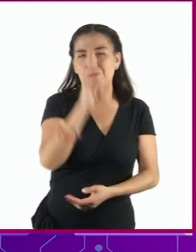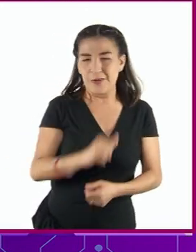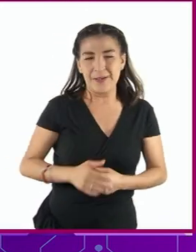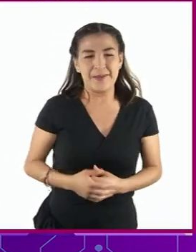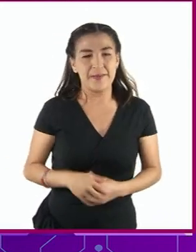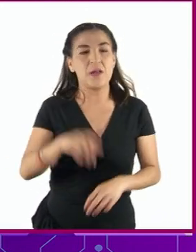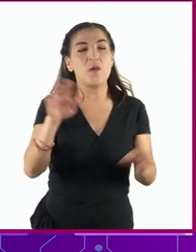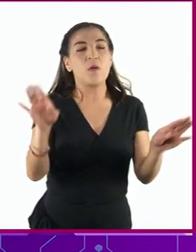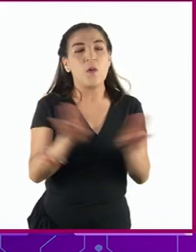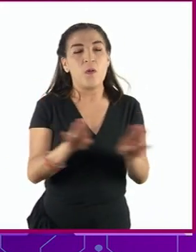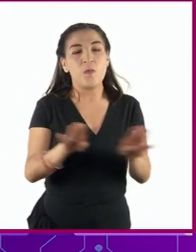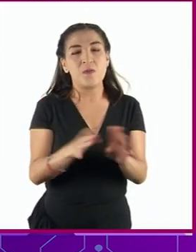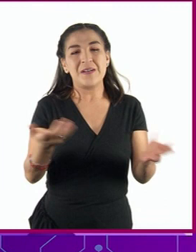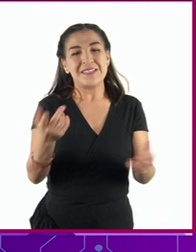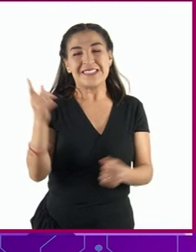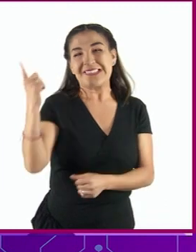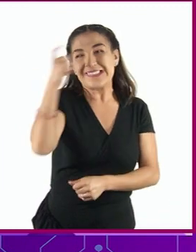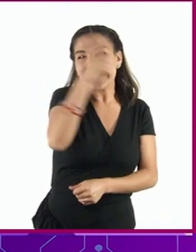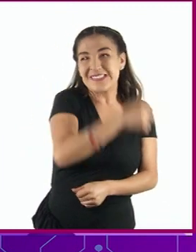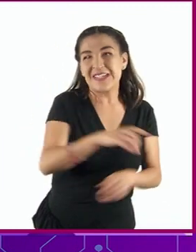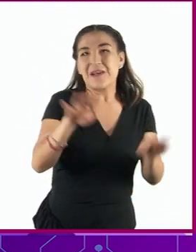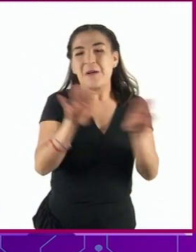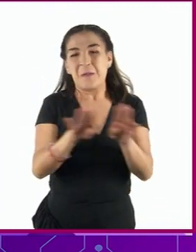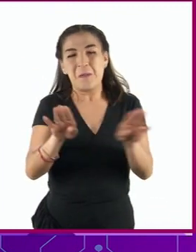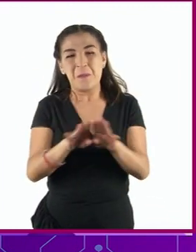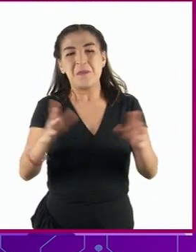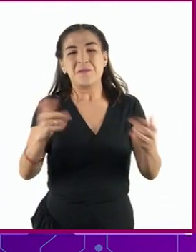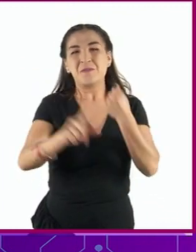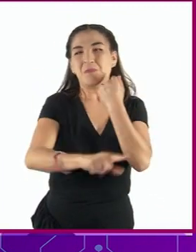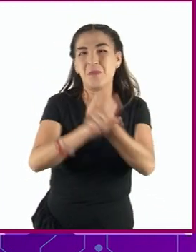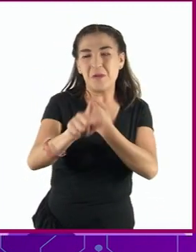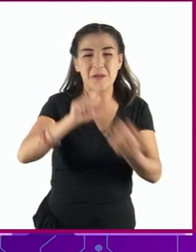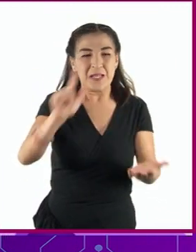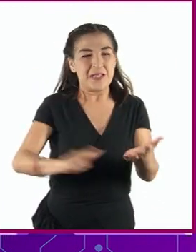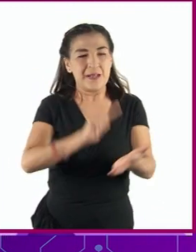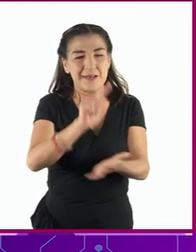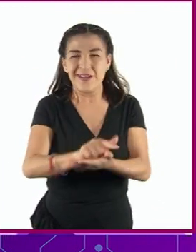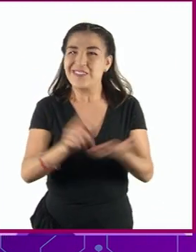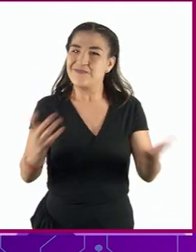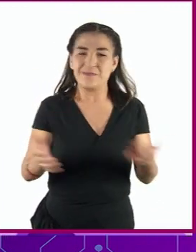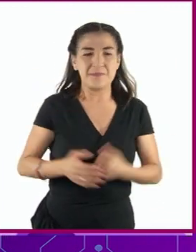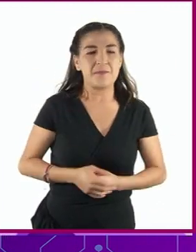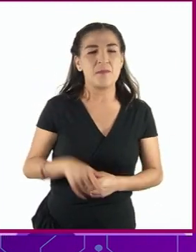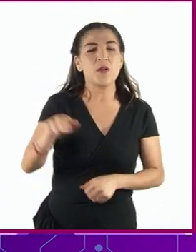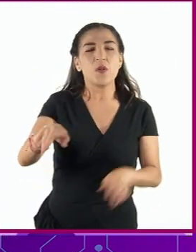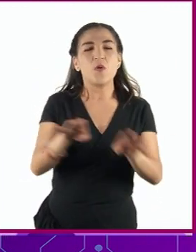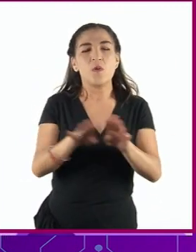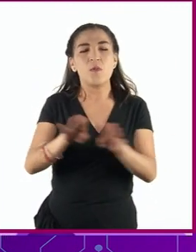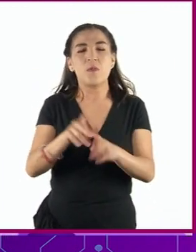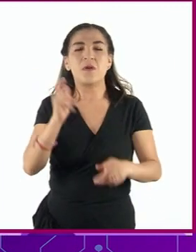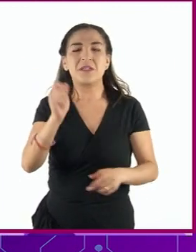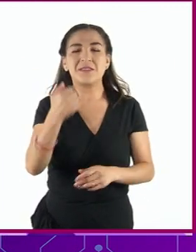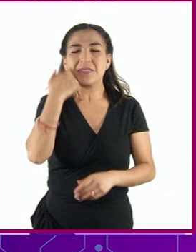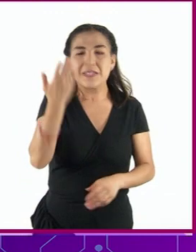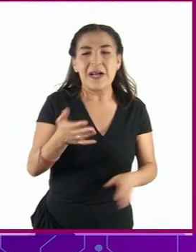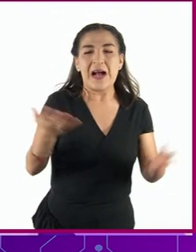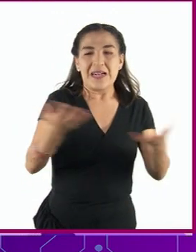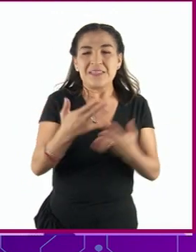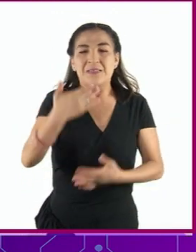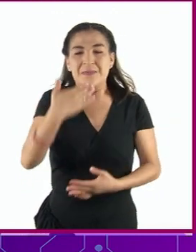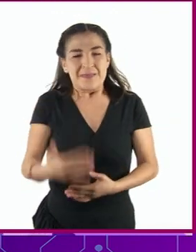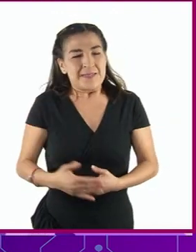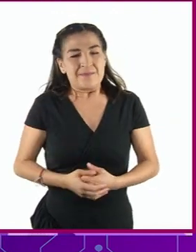complejos. Cuando queremos que de ahí salga algo ejemplar, jurisprudencia. Cuando